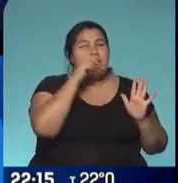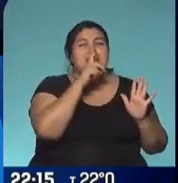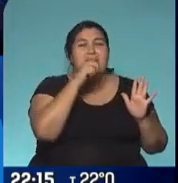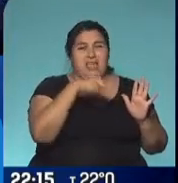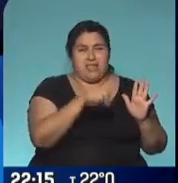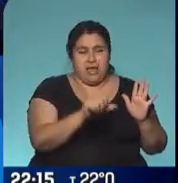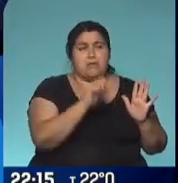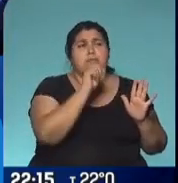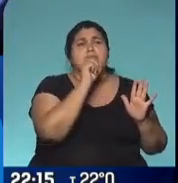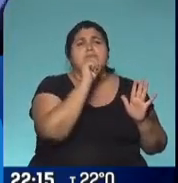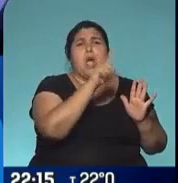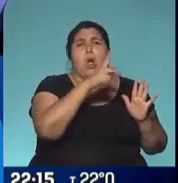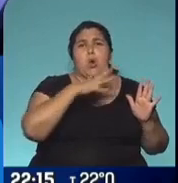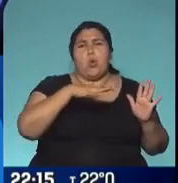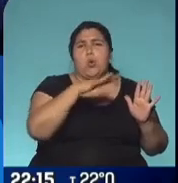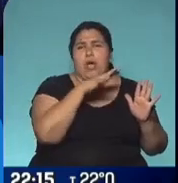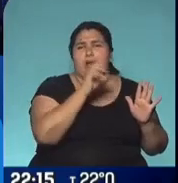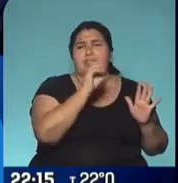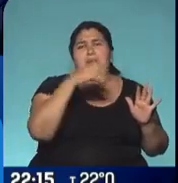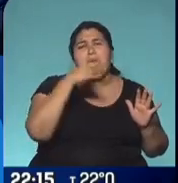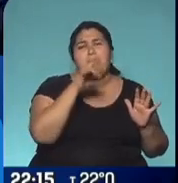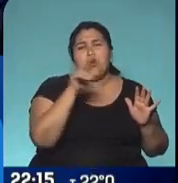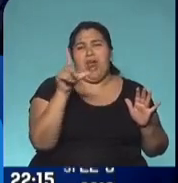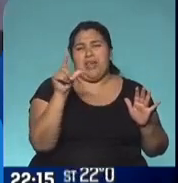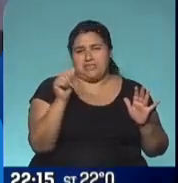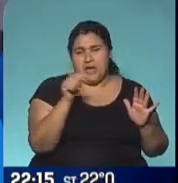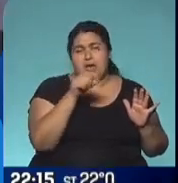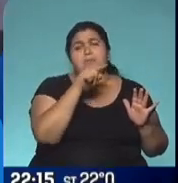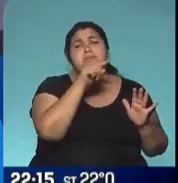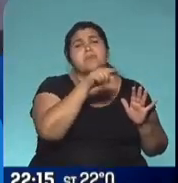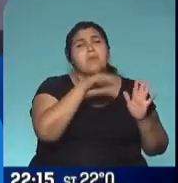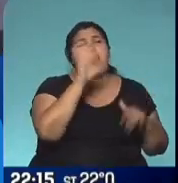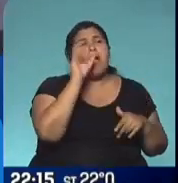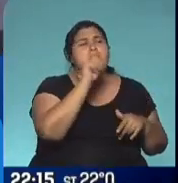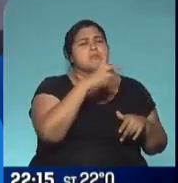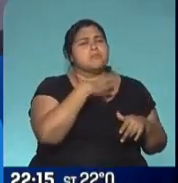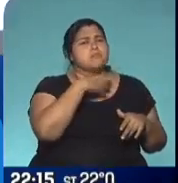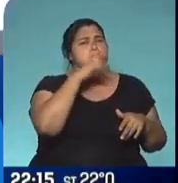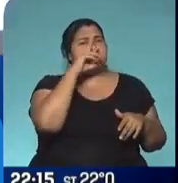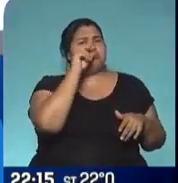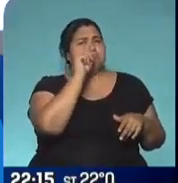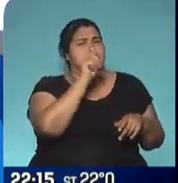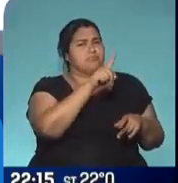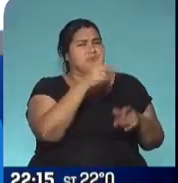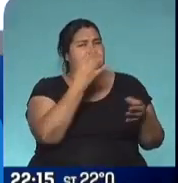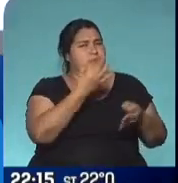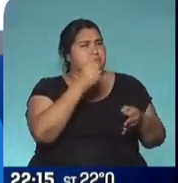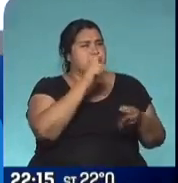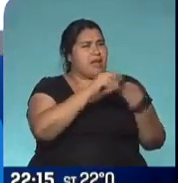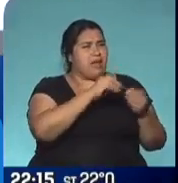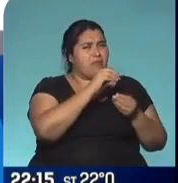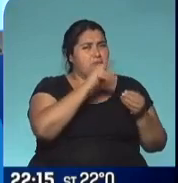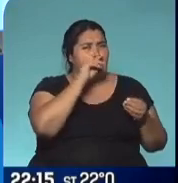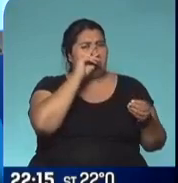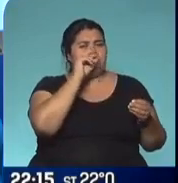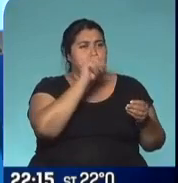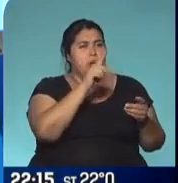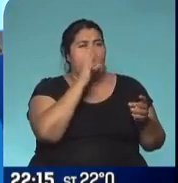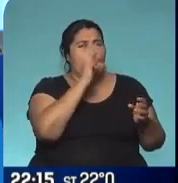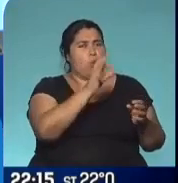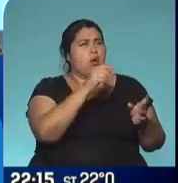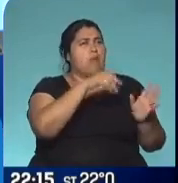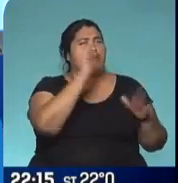donde se suponía que el Partido Conservador, el partido tradicional de las clases altas británicas, no iba a penetrar nunca,